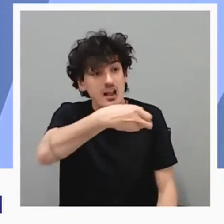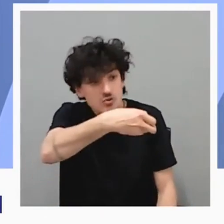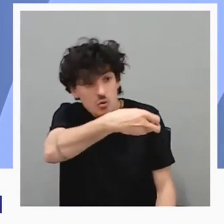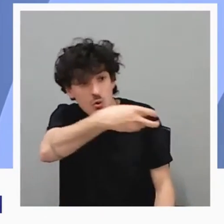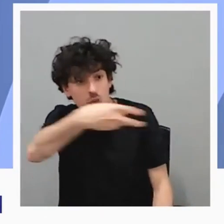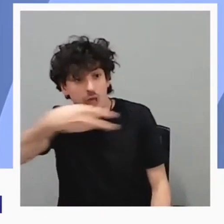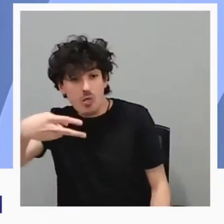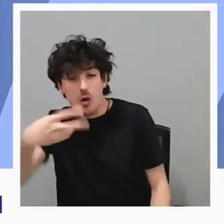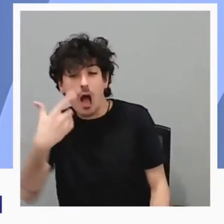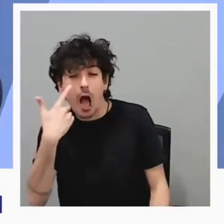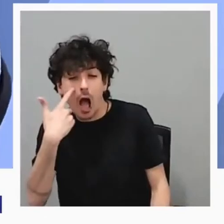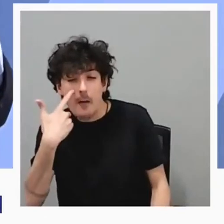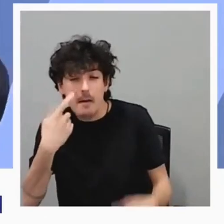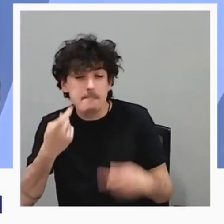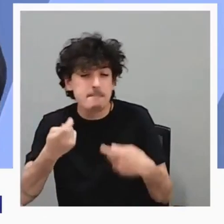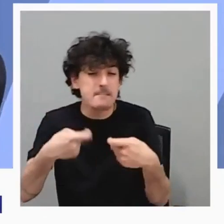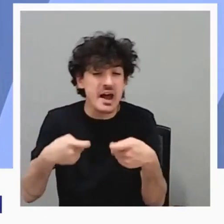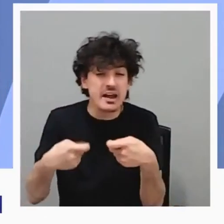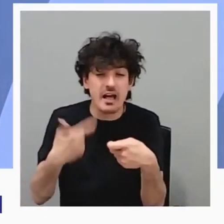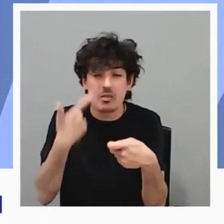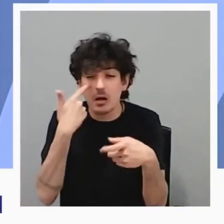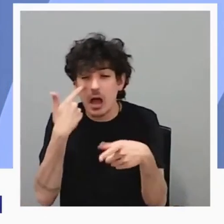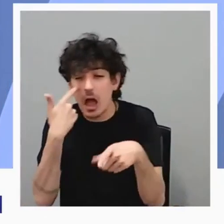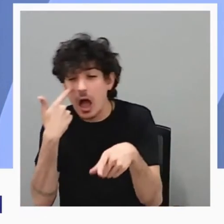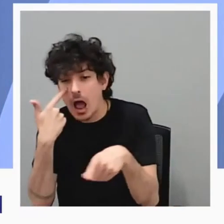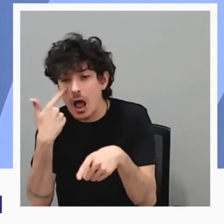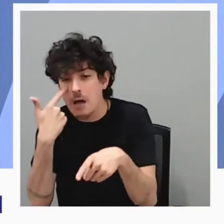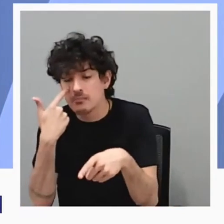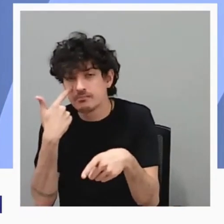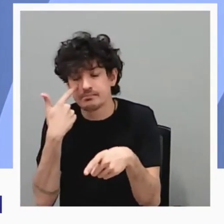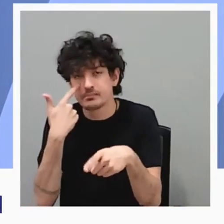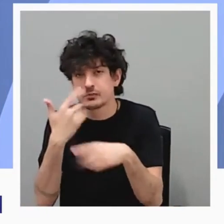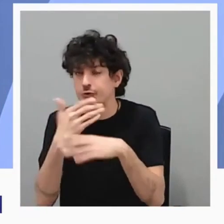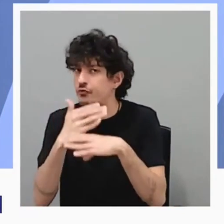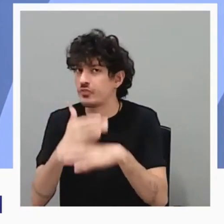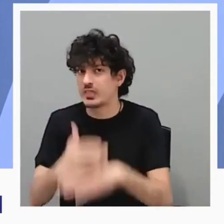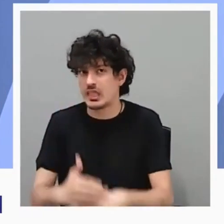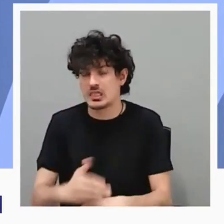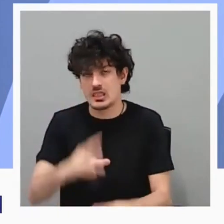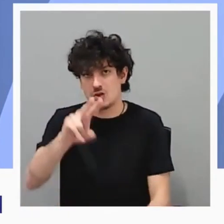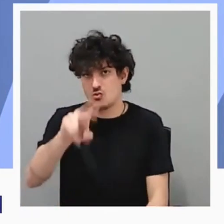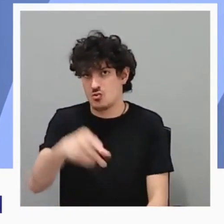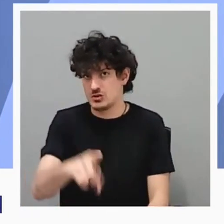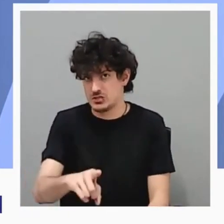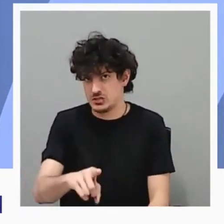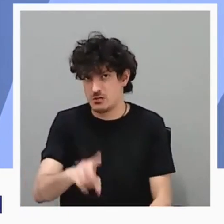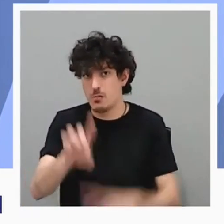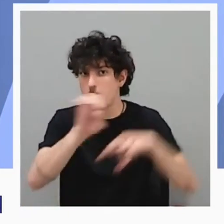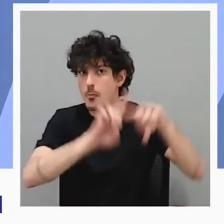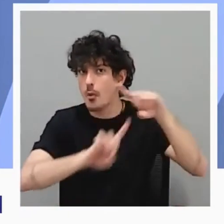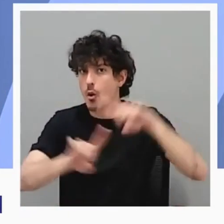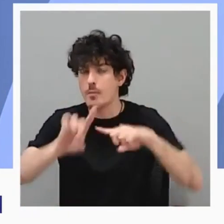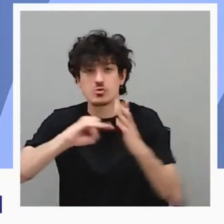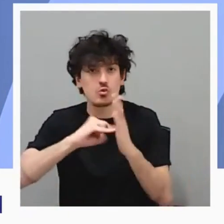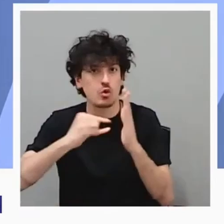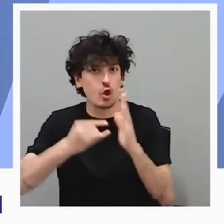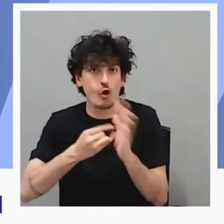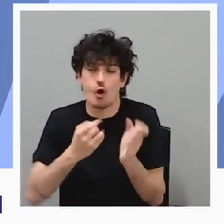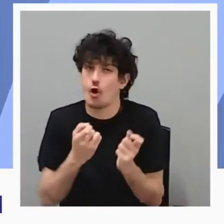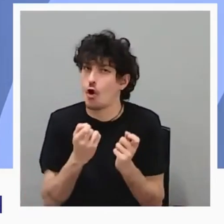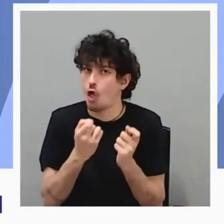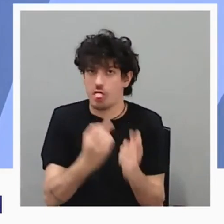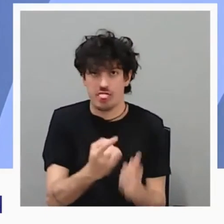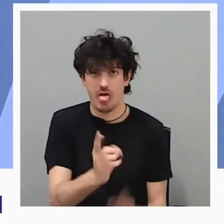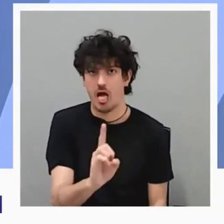mercado no resuelve el problema que tienes que resolver. Por ejemplo, eso creo que lo ha puesto